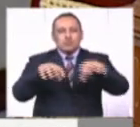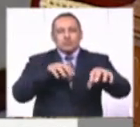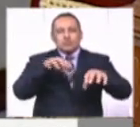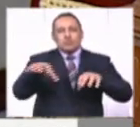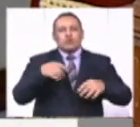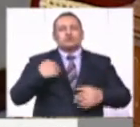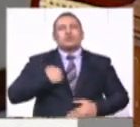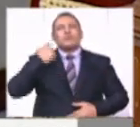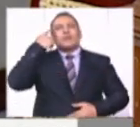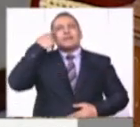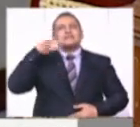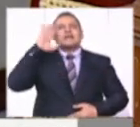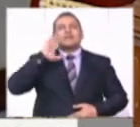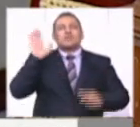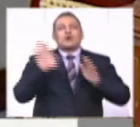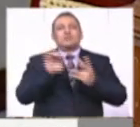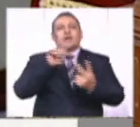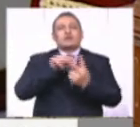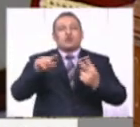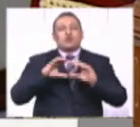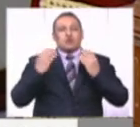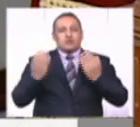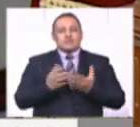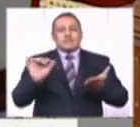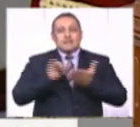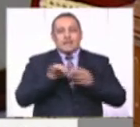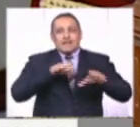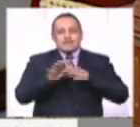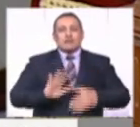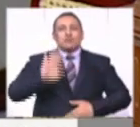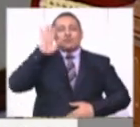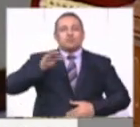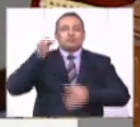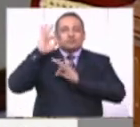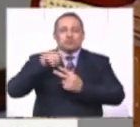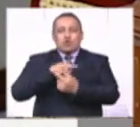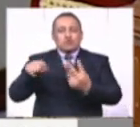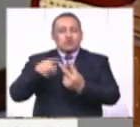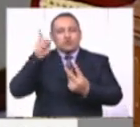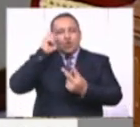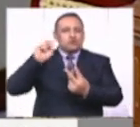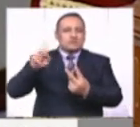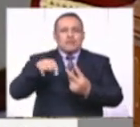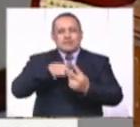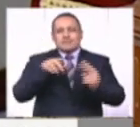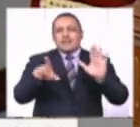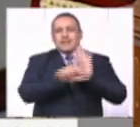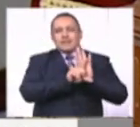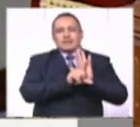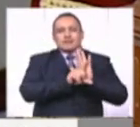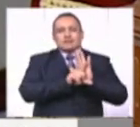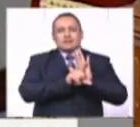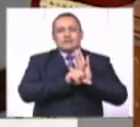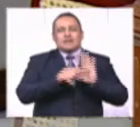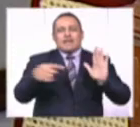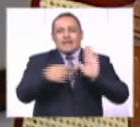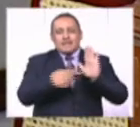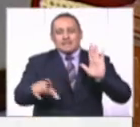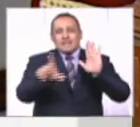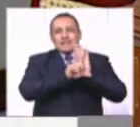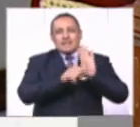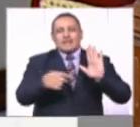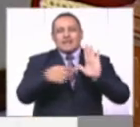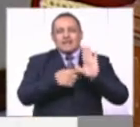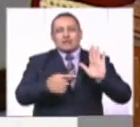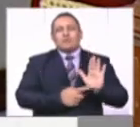voy a pensar que las dos congresistas que acaban de hacer uso de la palabra no conocen esta legislación esta legislación